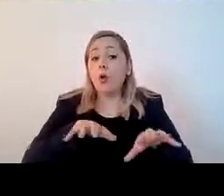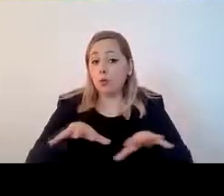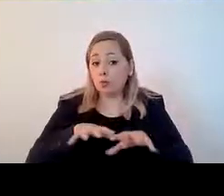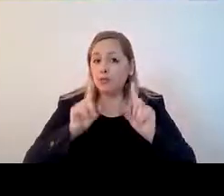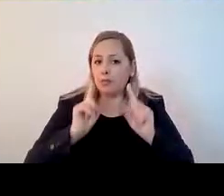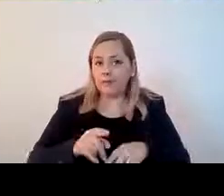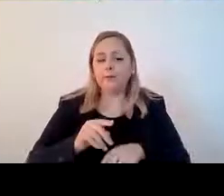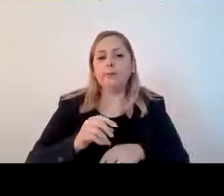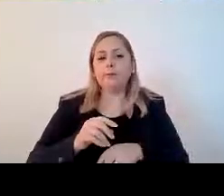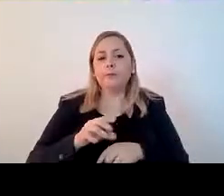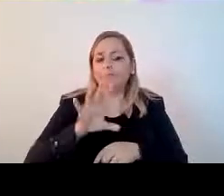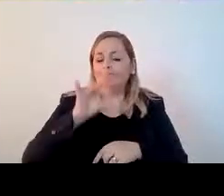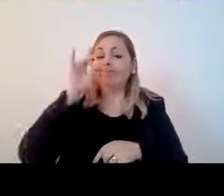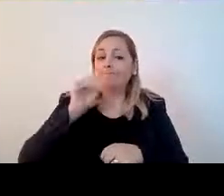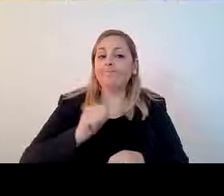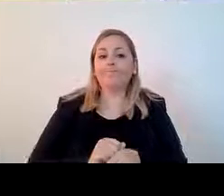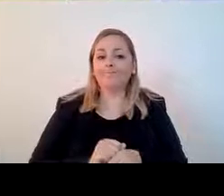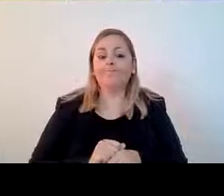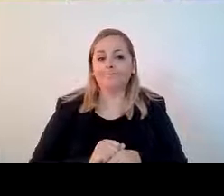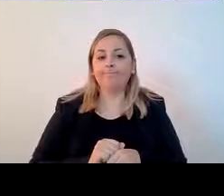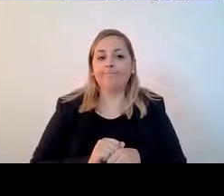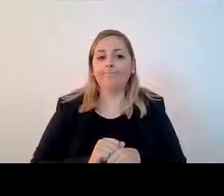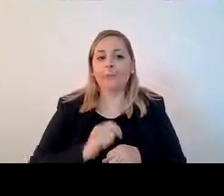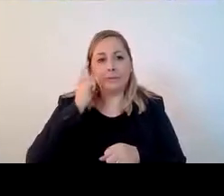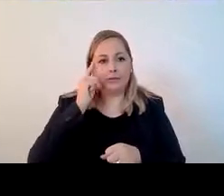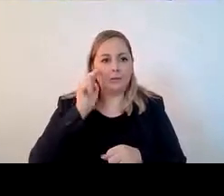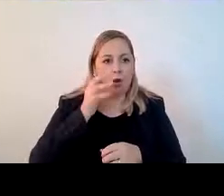en cuenta. ¿Ya? ¿Qué sigue?